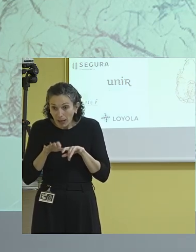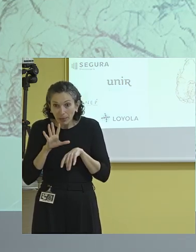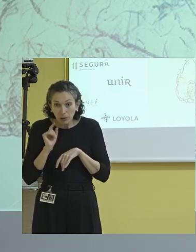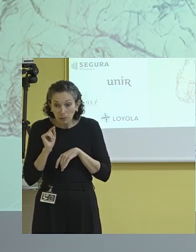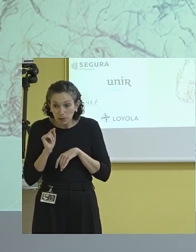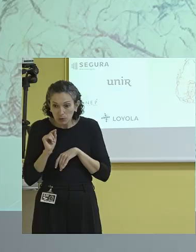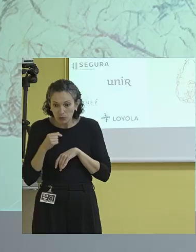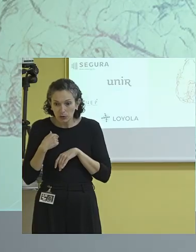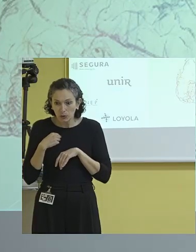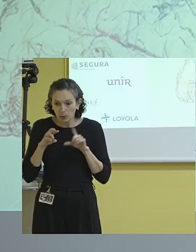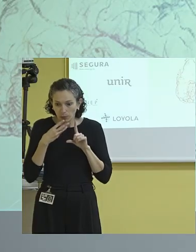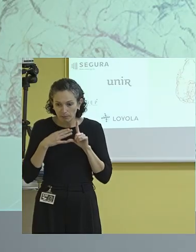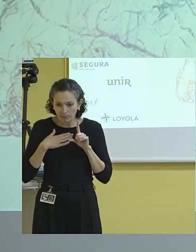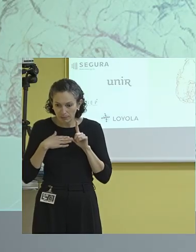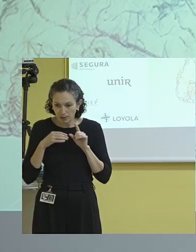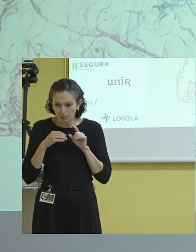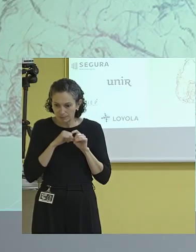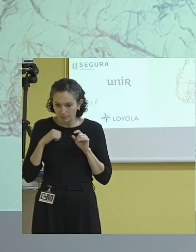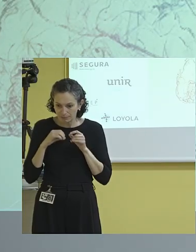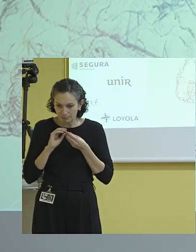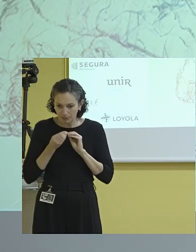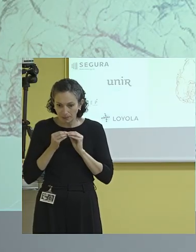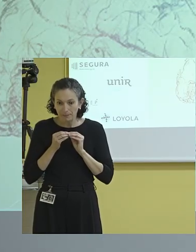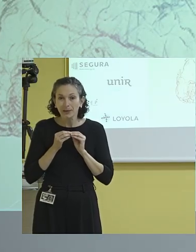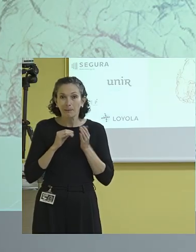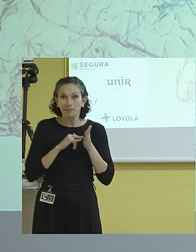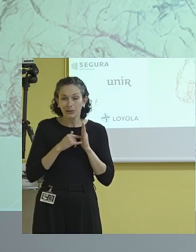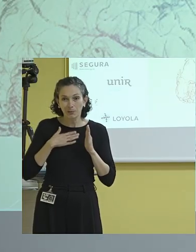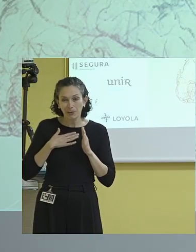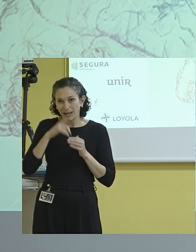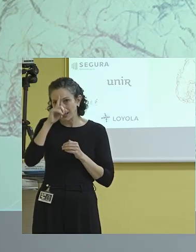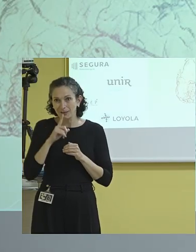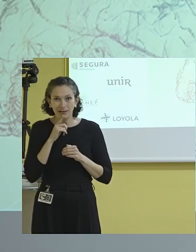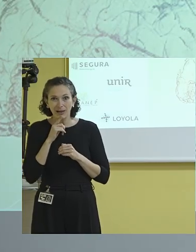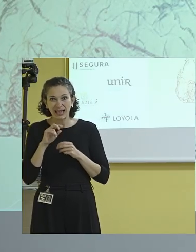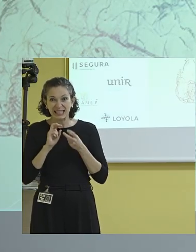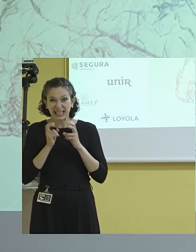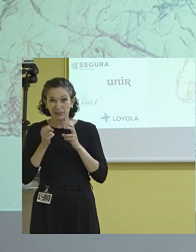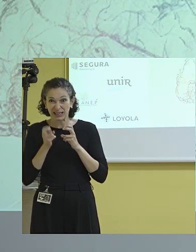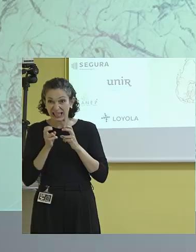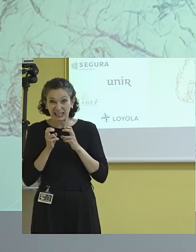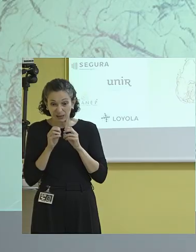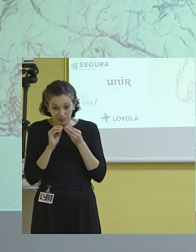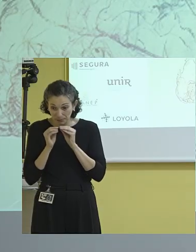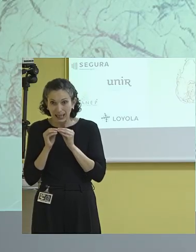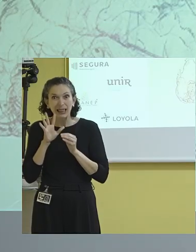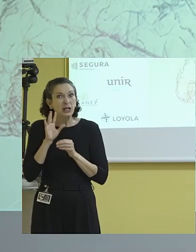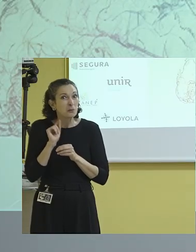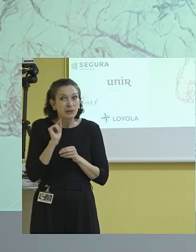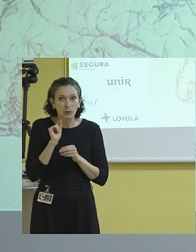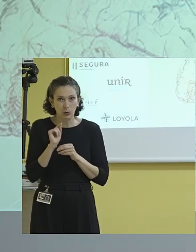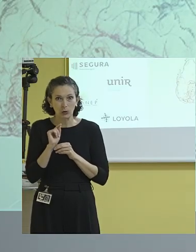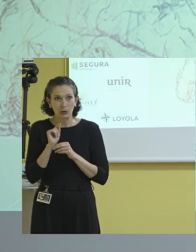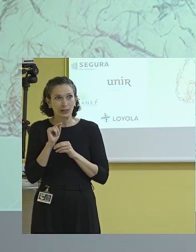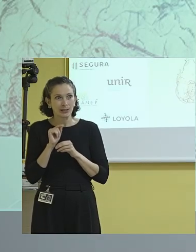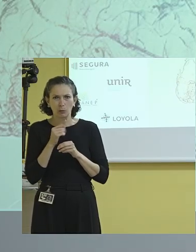con el ordenador, a montar mi página web propia del método Aarón del Olmo y 4 o 5 imágenes de ChatGPT. Las he montado en 5 minutos. No me ha dado tiempo a cargarlas, pero es que ha quedado hasta chulo,